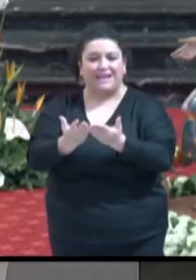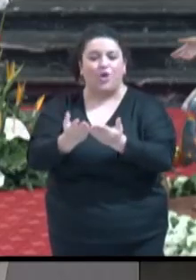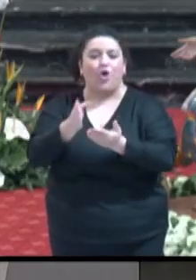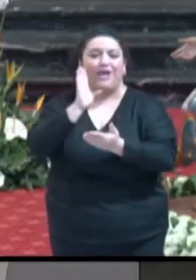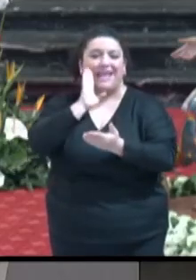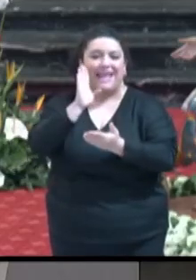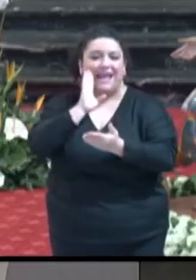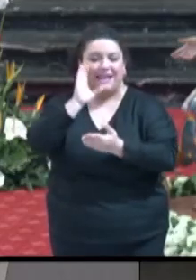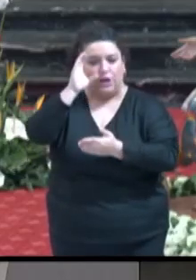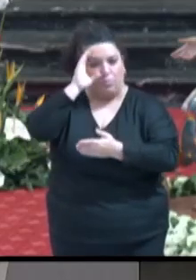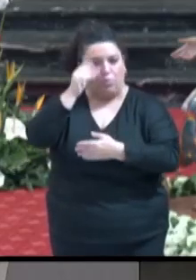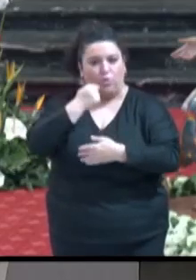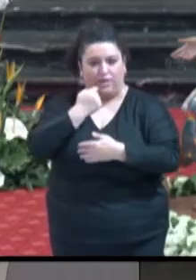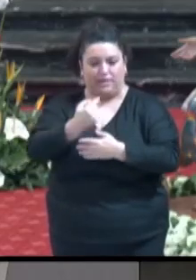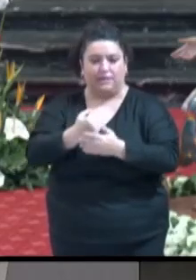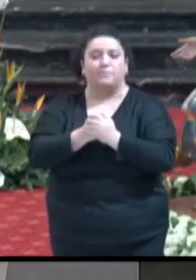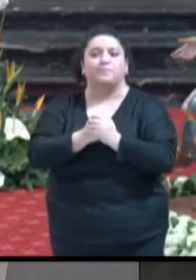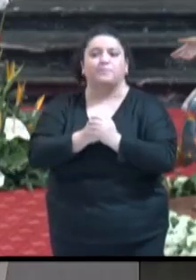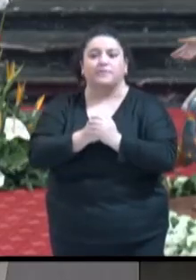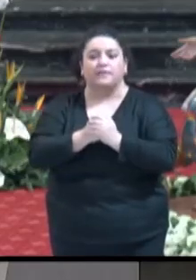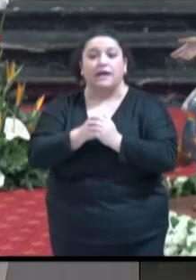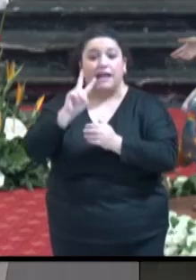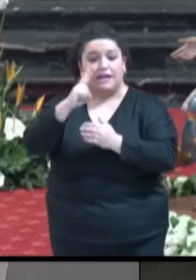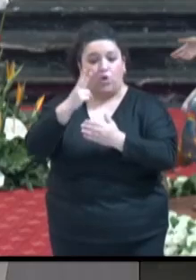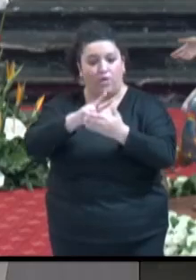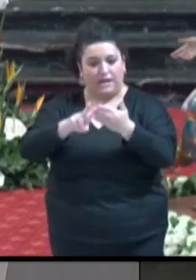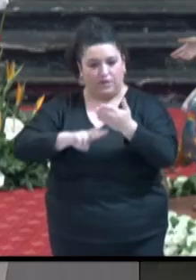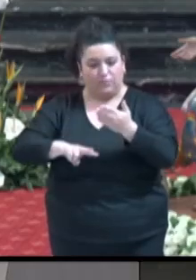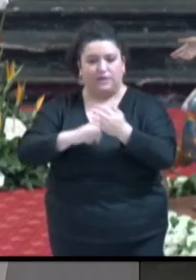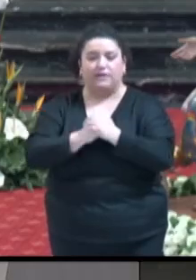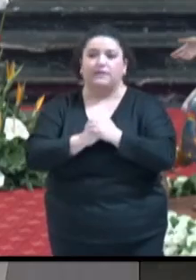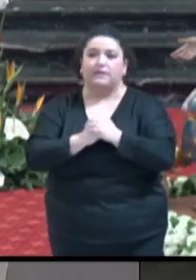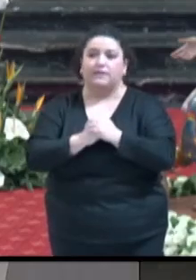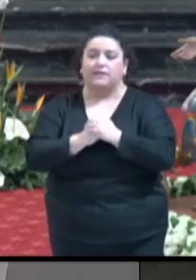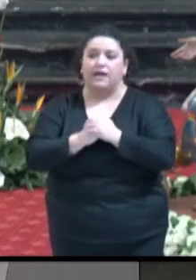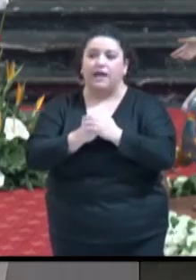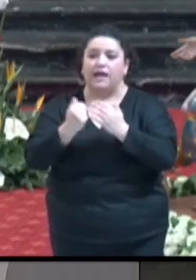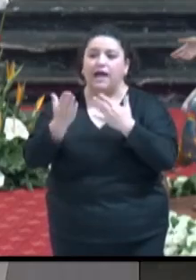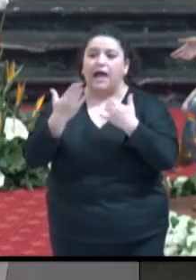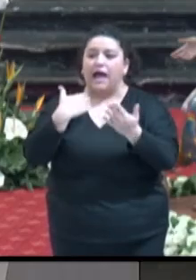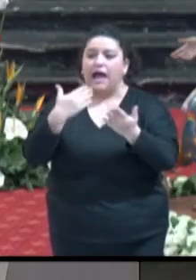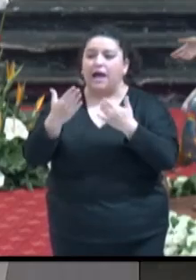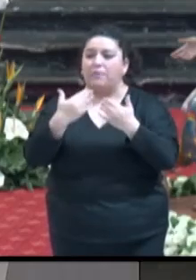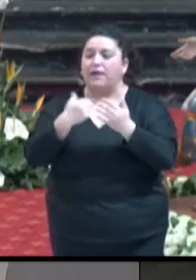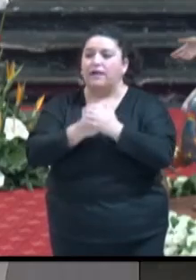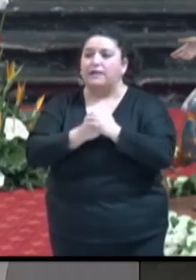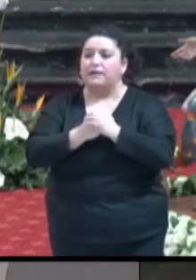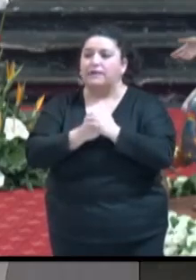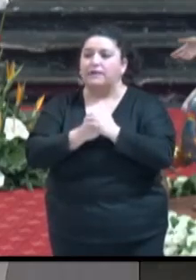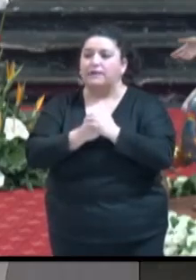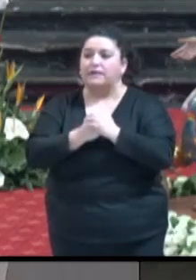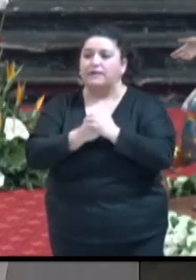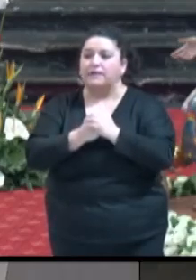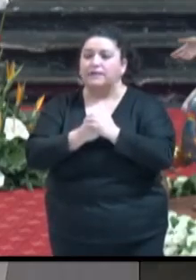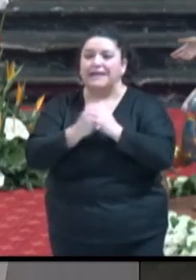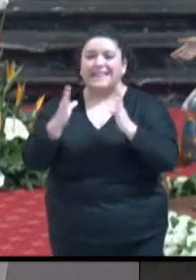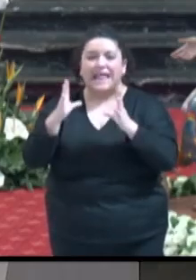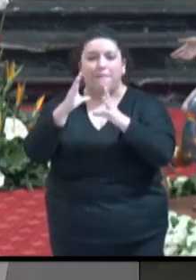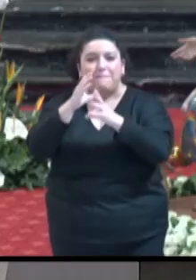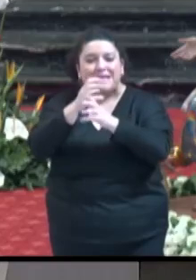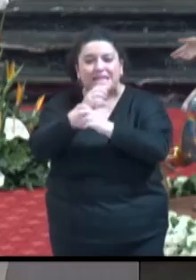de escuchar la segunda lectura nos ha hablado de ese